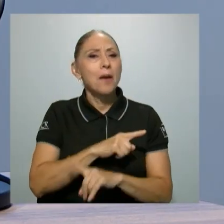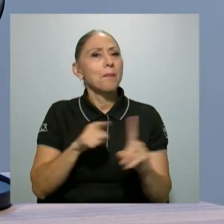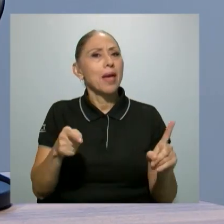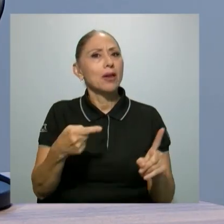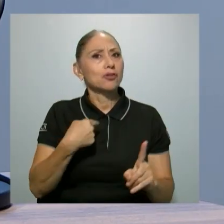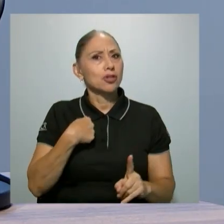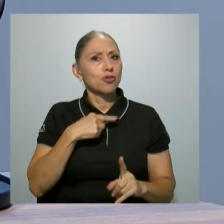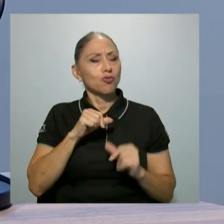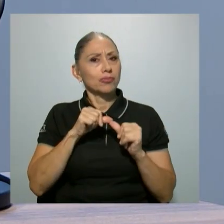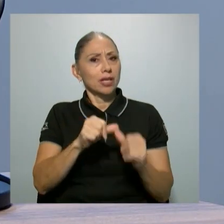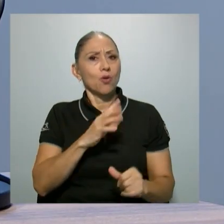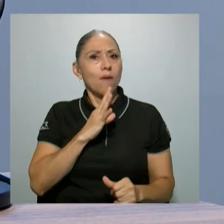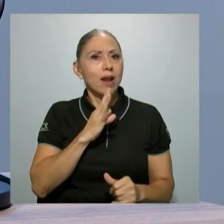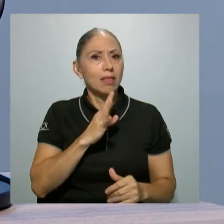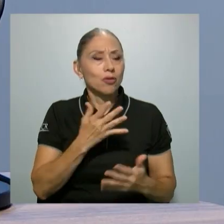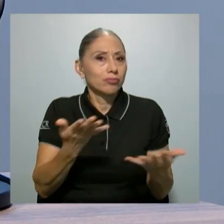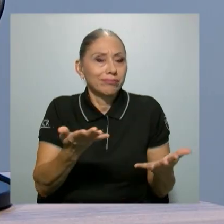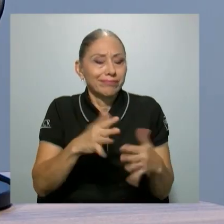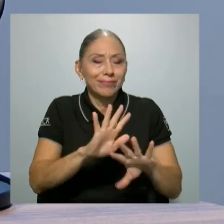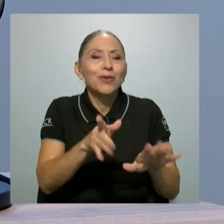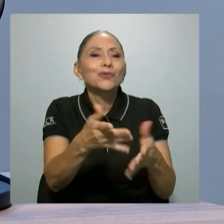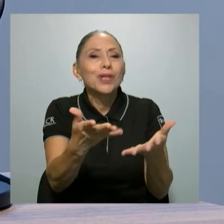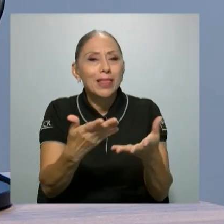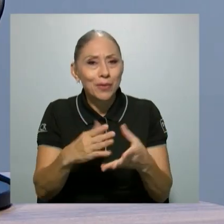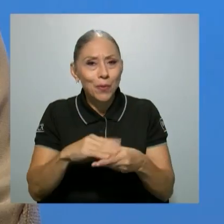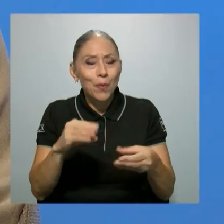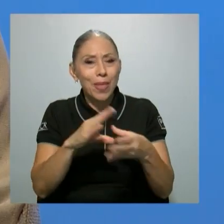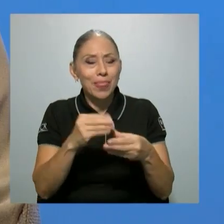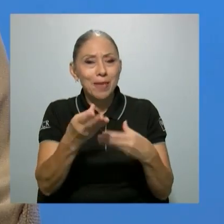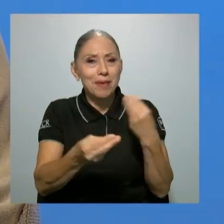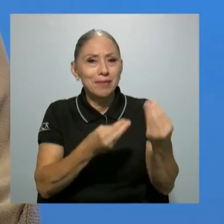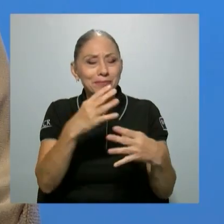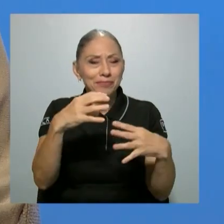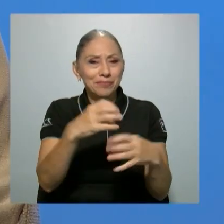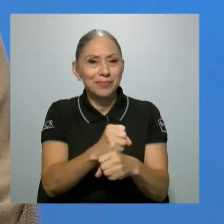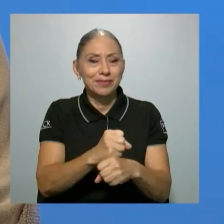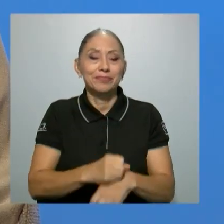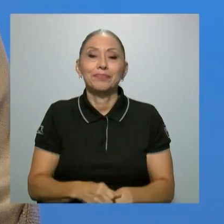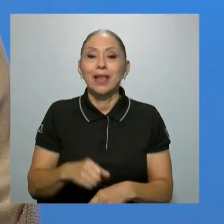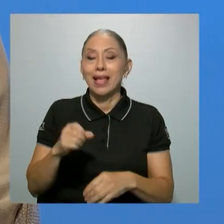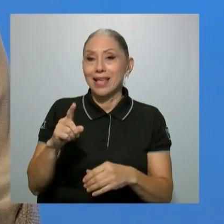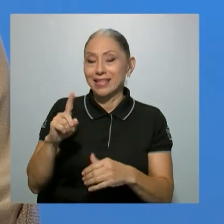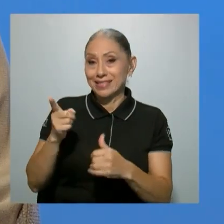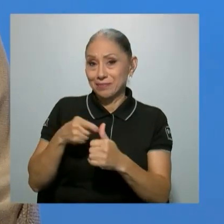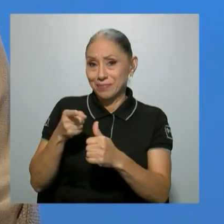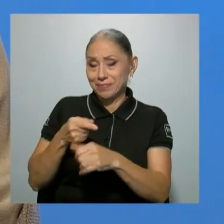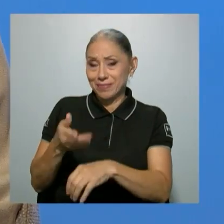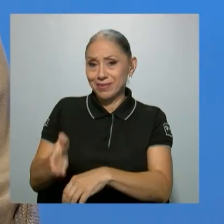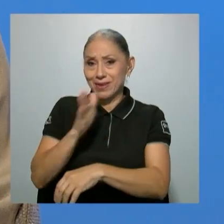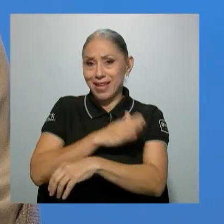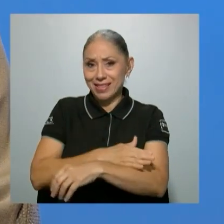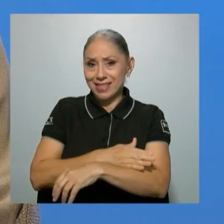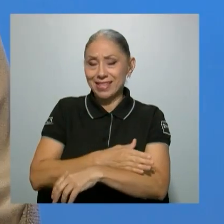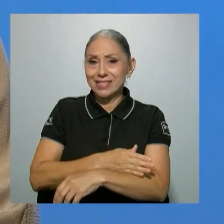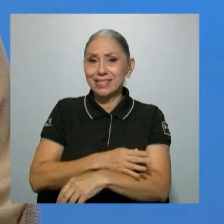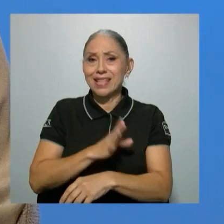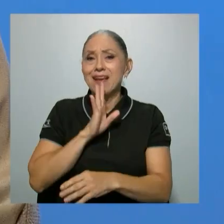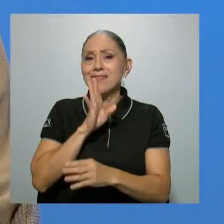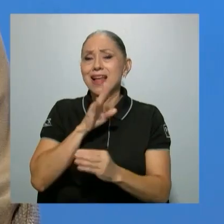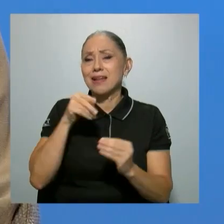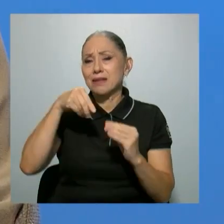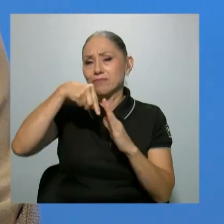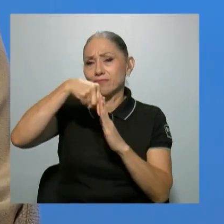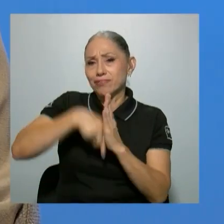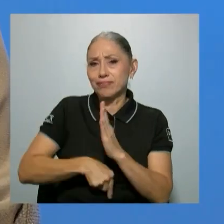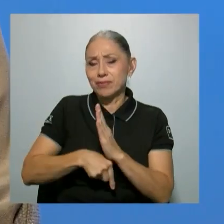de lo que quiera resumir de ese. Sí, tal vez antes de entrar en el detalle de los hallazgos,